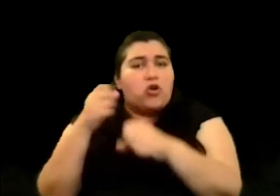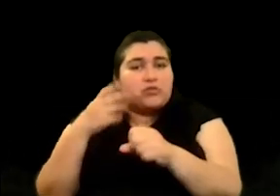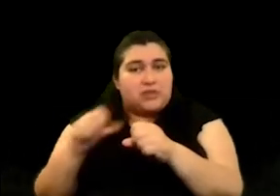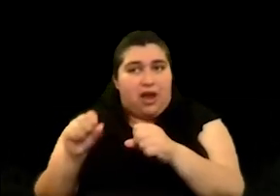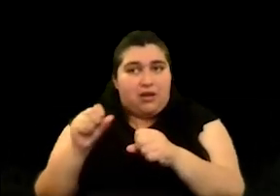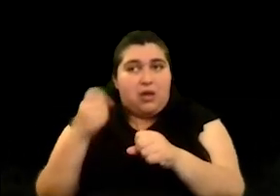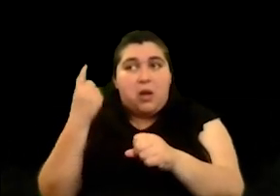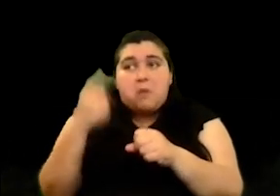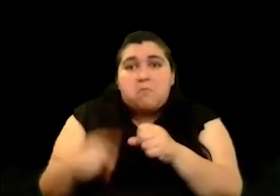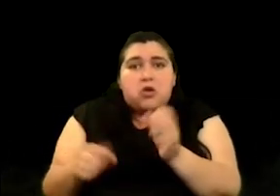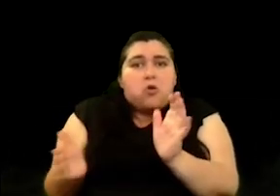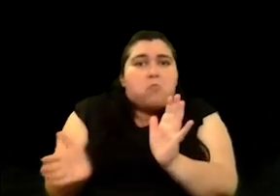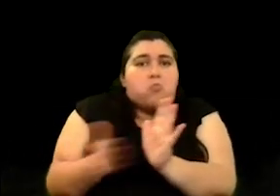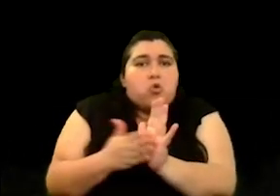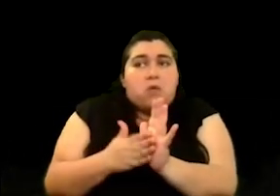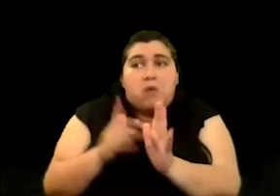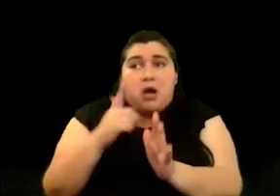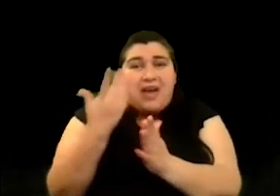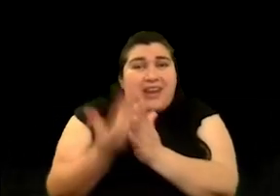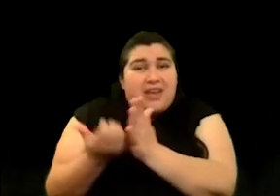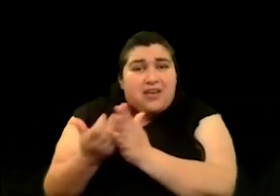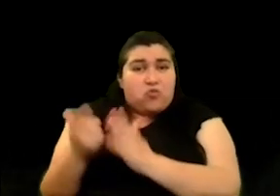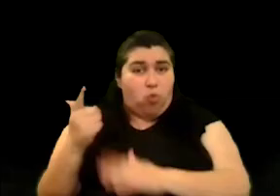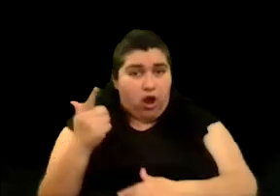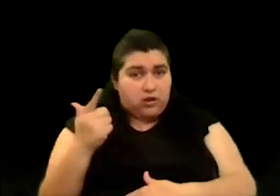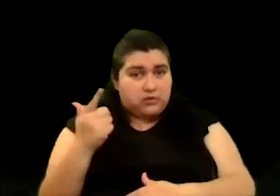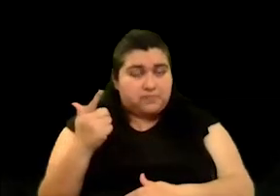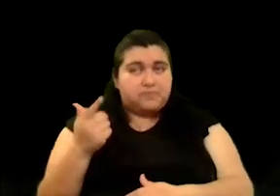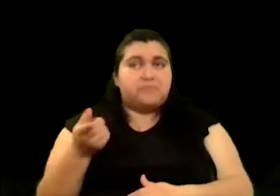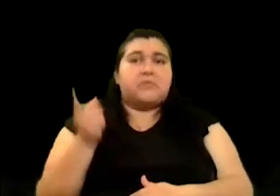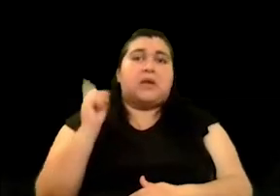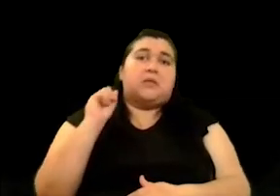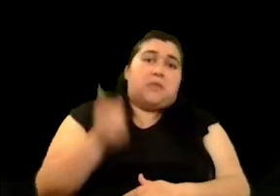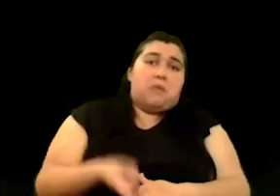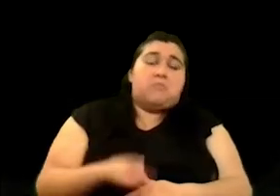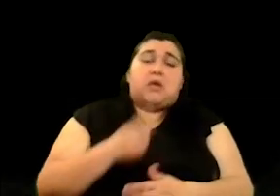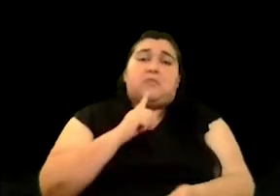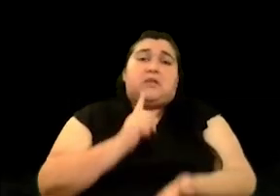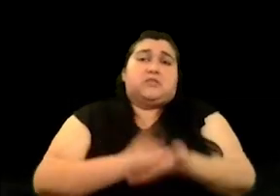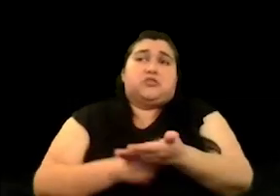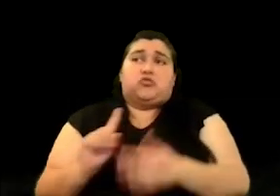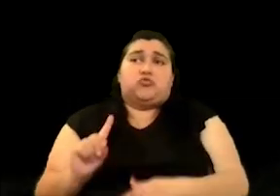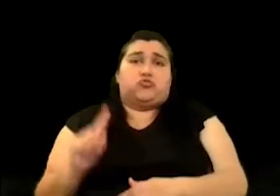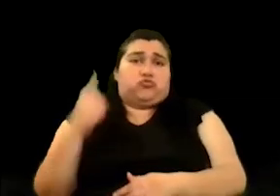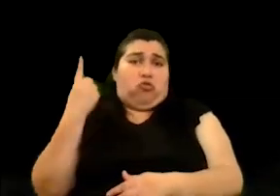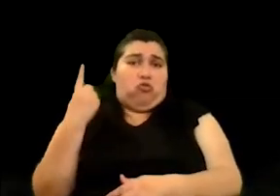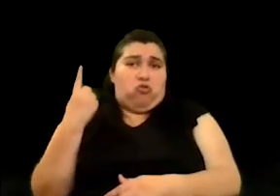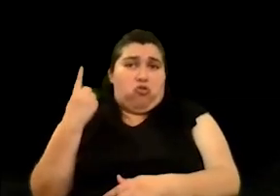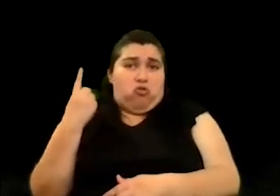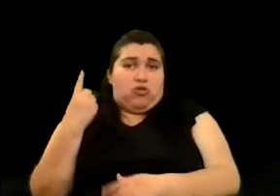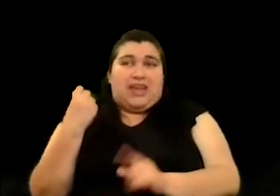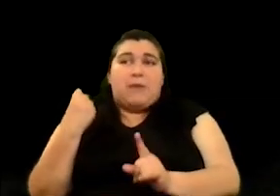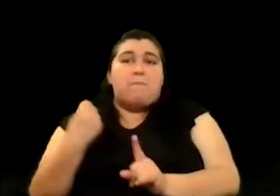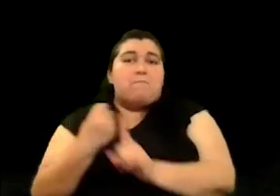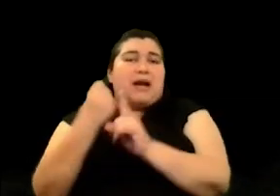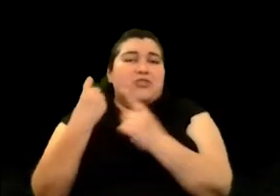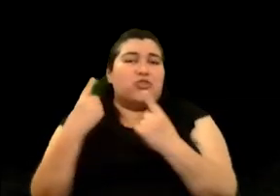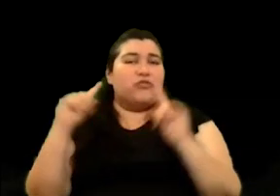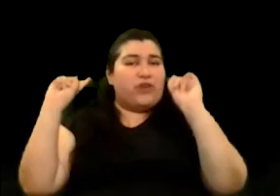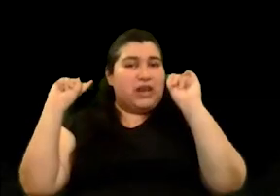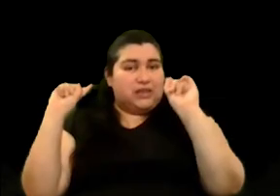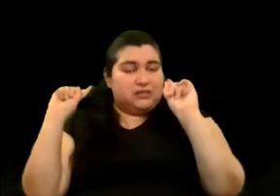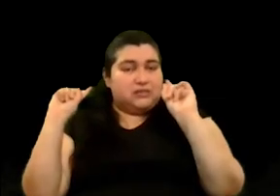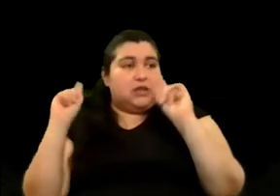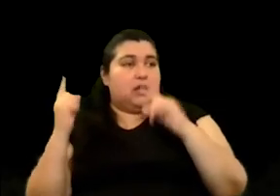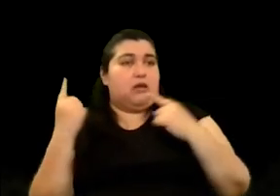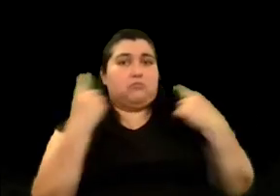lado. Puede haber medidas unilaterales que repercutan en otra jurisdicción de forma tal de que una medida unilateral libera